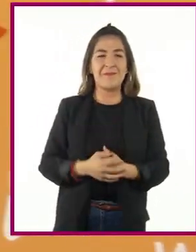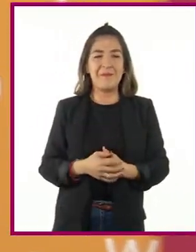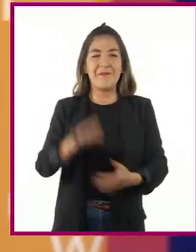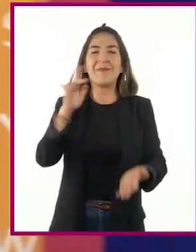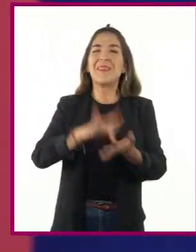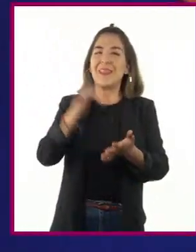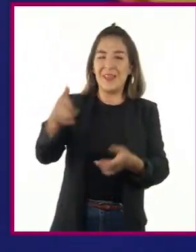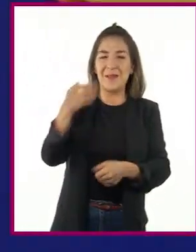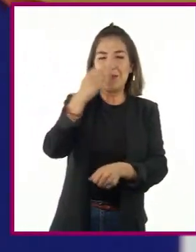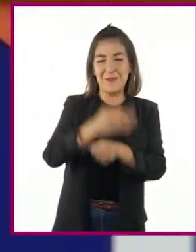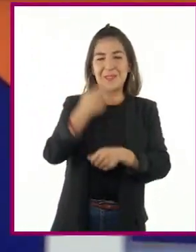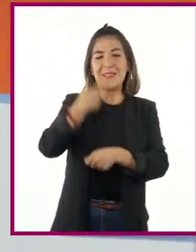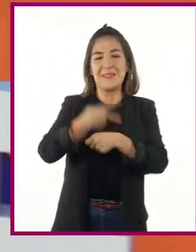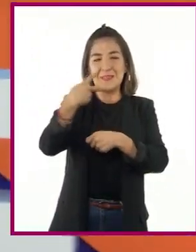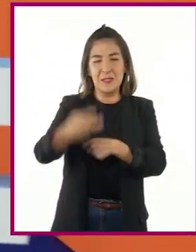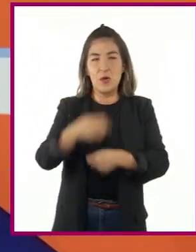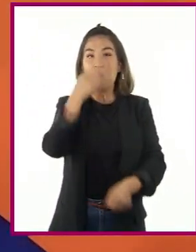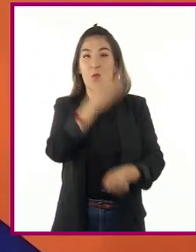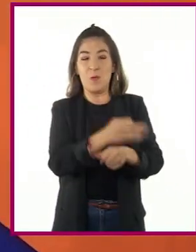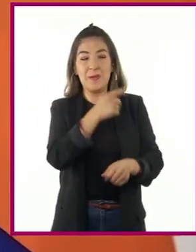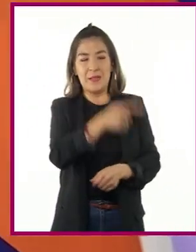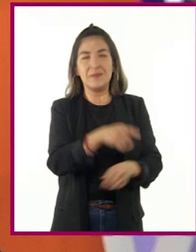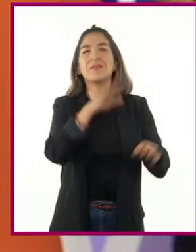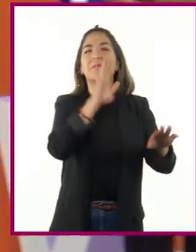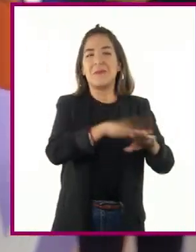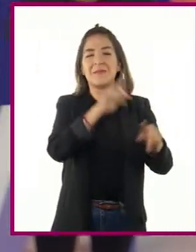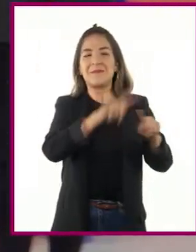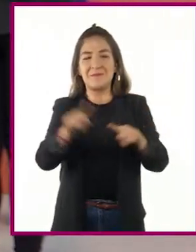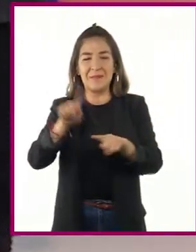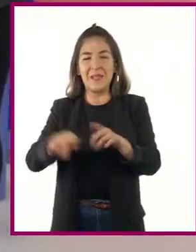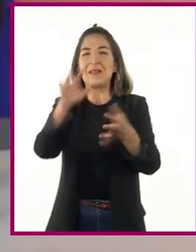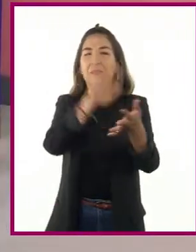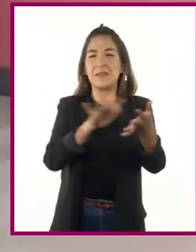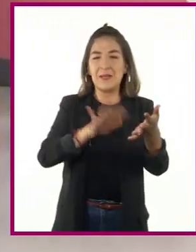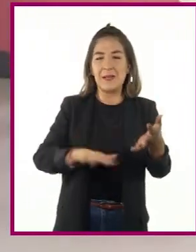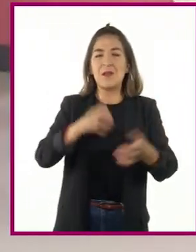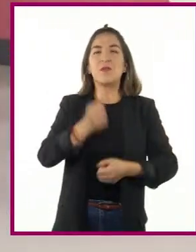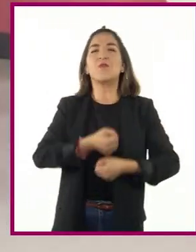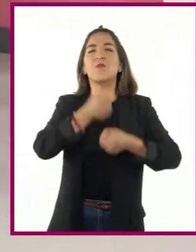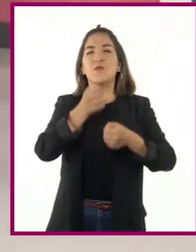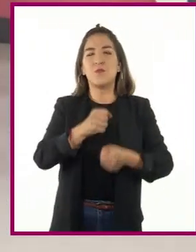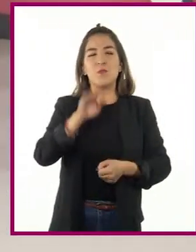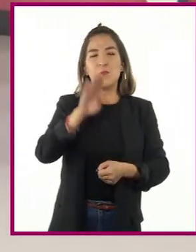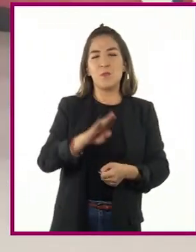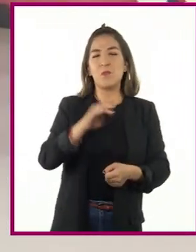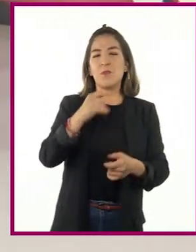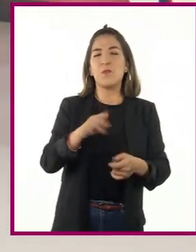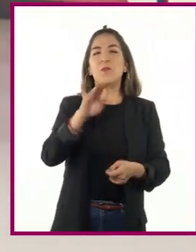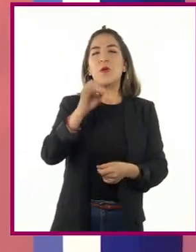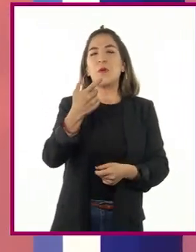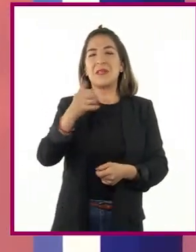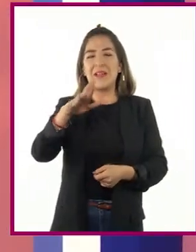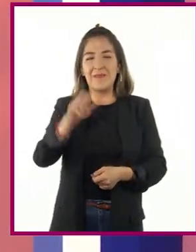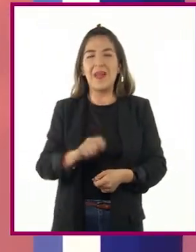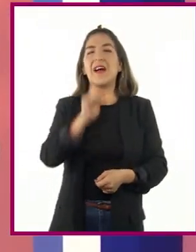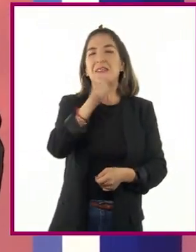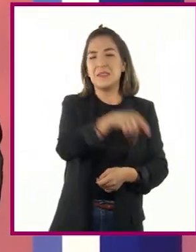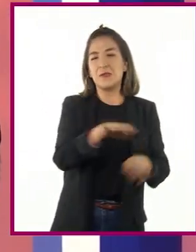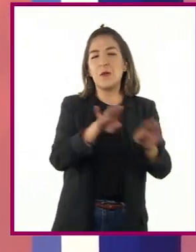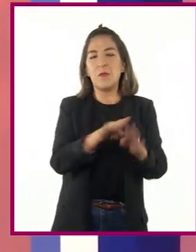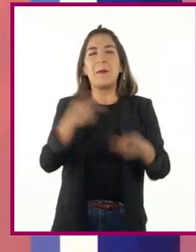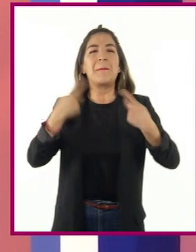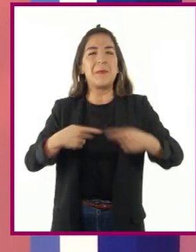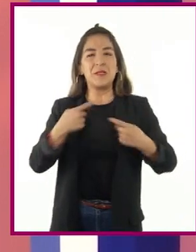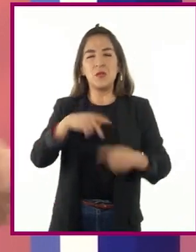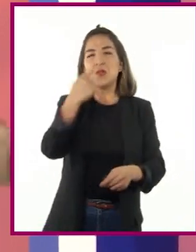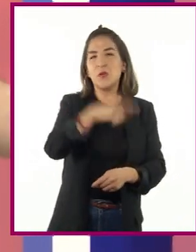Gracias por la invitación. Como verás, hay aquí varios textos autobiográficos. Creo que algunos de estos autores